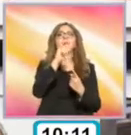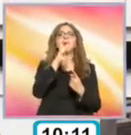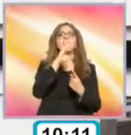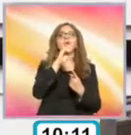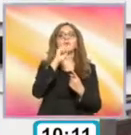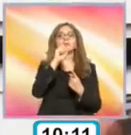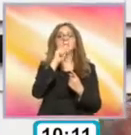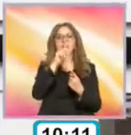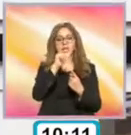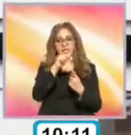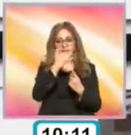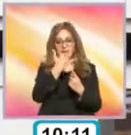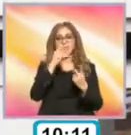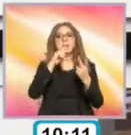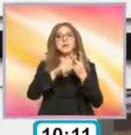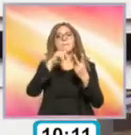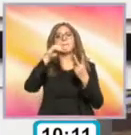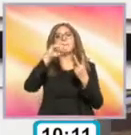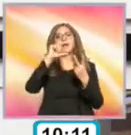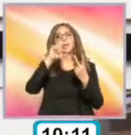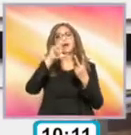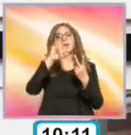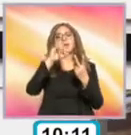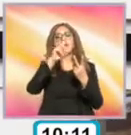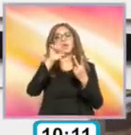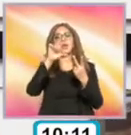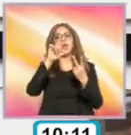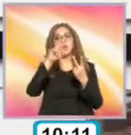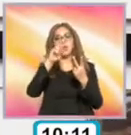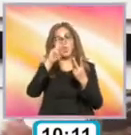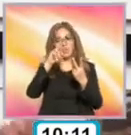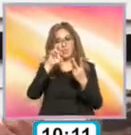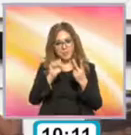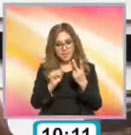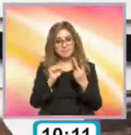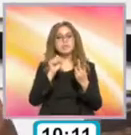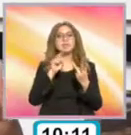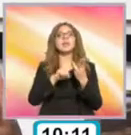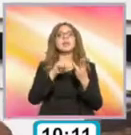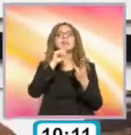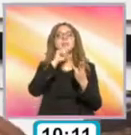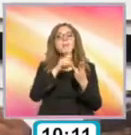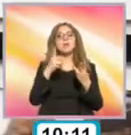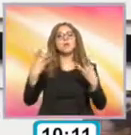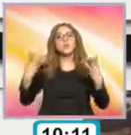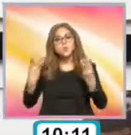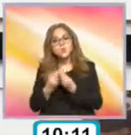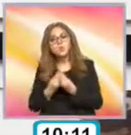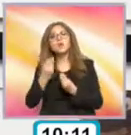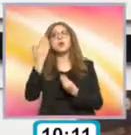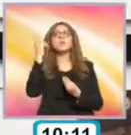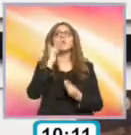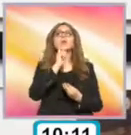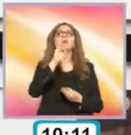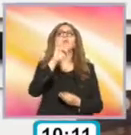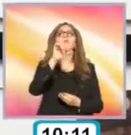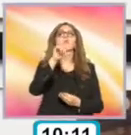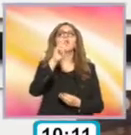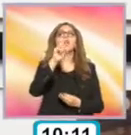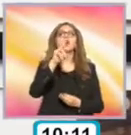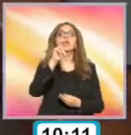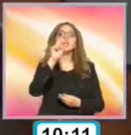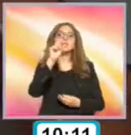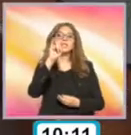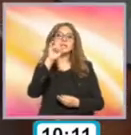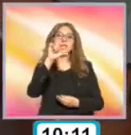de Lourdes, que fue una de las más grandes promotoras de nuestra música mexicana, y he tenido acercamiento con gente como Flor Silvestre, por ejemplo,